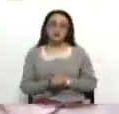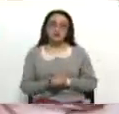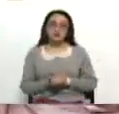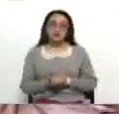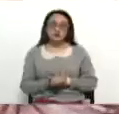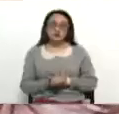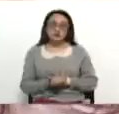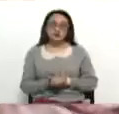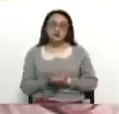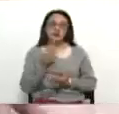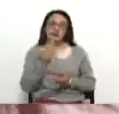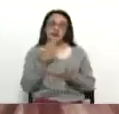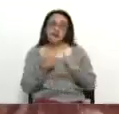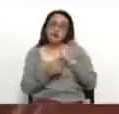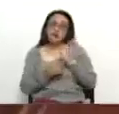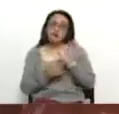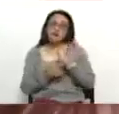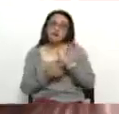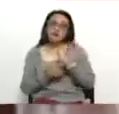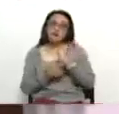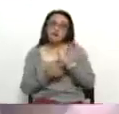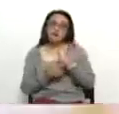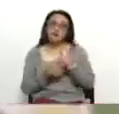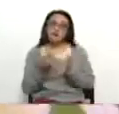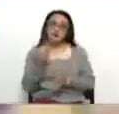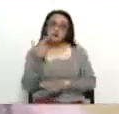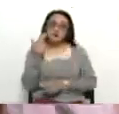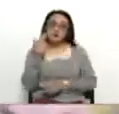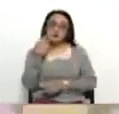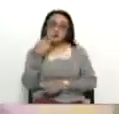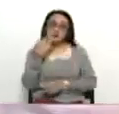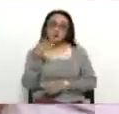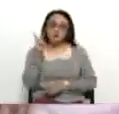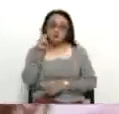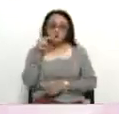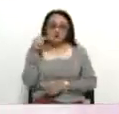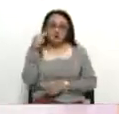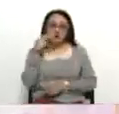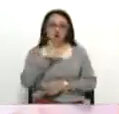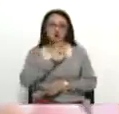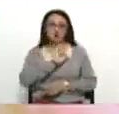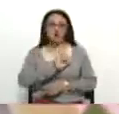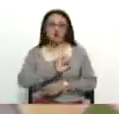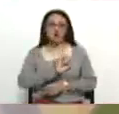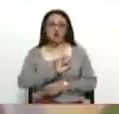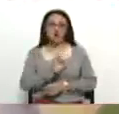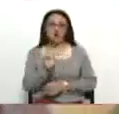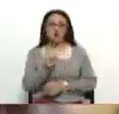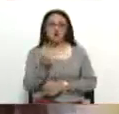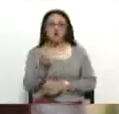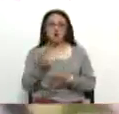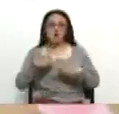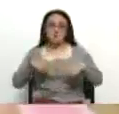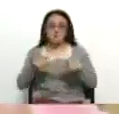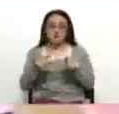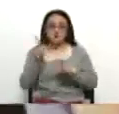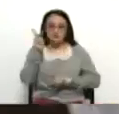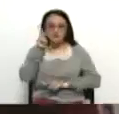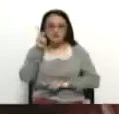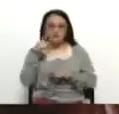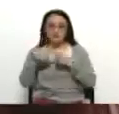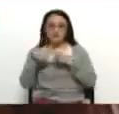ese ejemplo, ese legado que dejó el profe Aristóbulo, que no solamente estuvo en el espacio de la docencia, sino en los